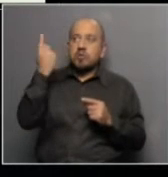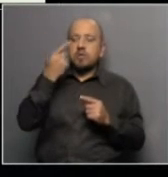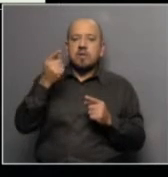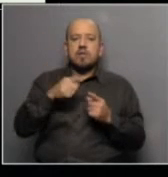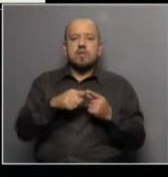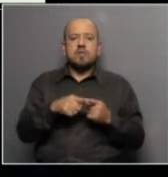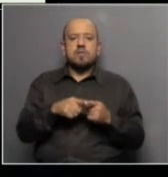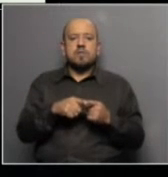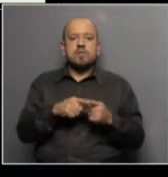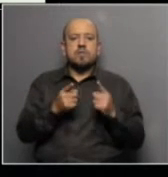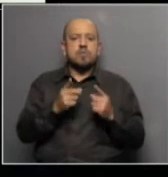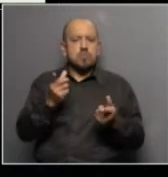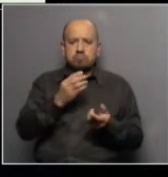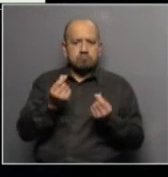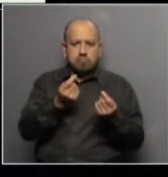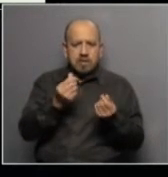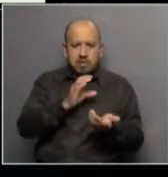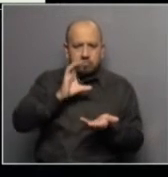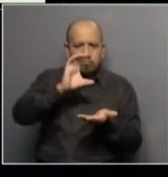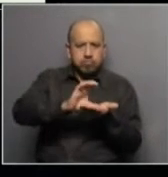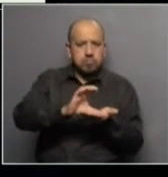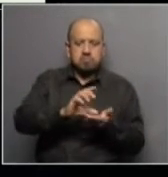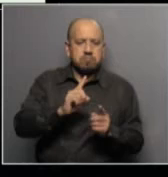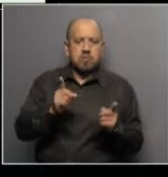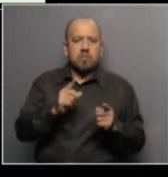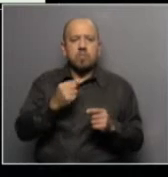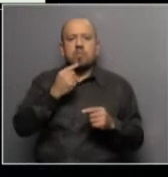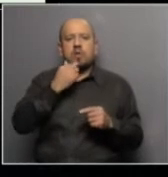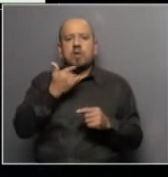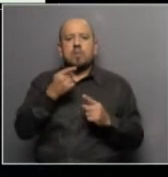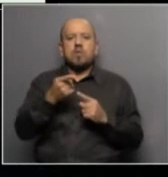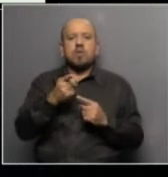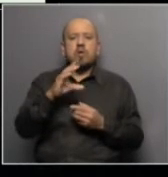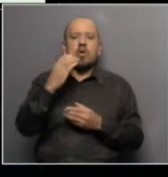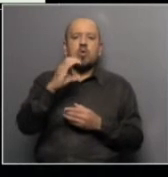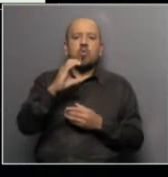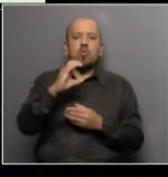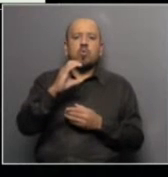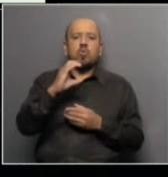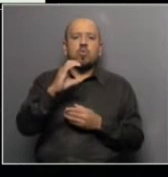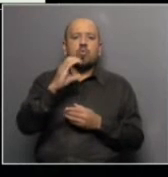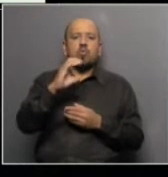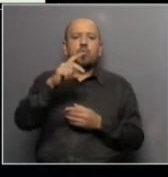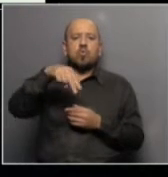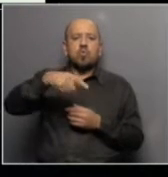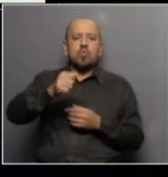miren, y no con mucha inversión, ¿eh? Por ejemplo, el Club Naval con vista al mar.